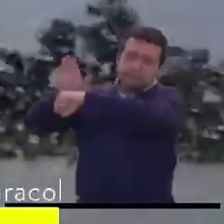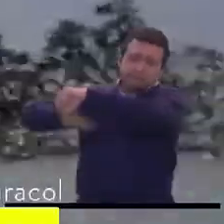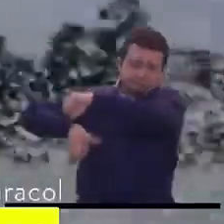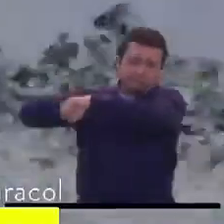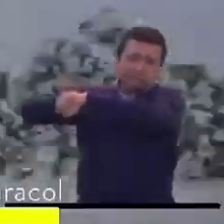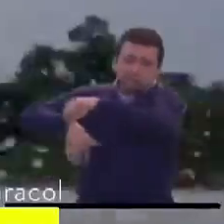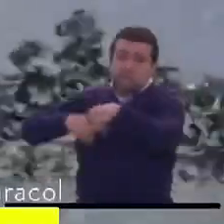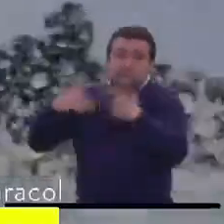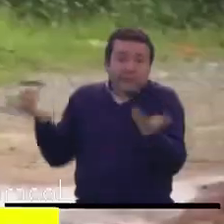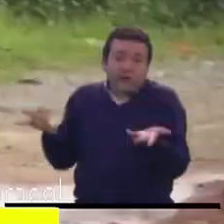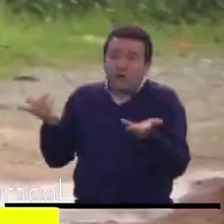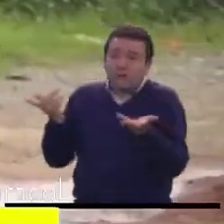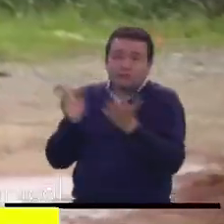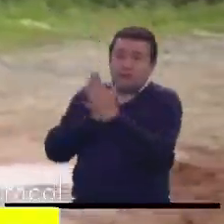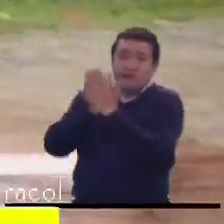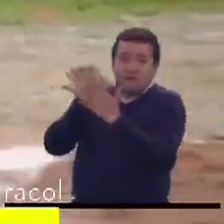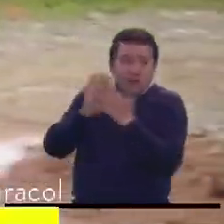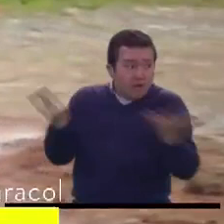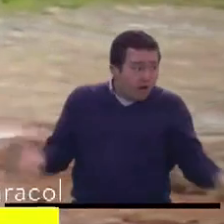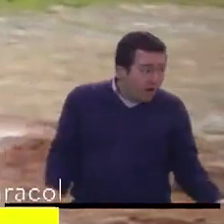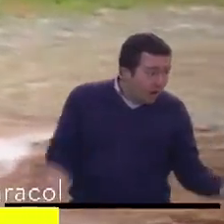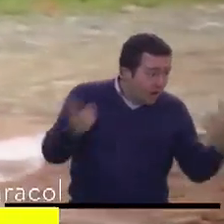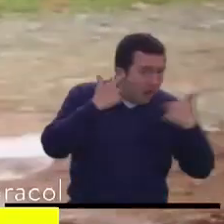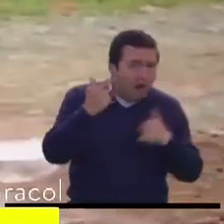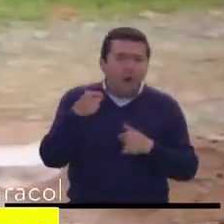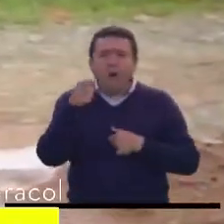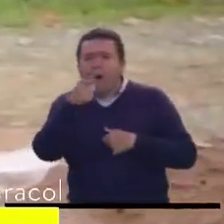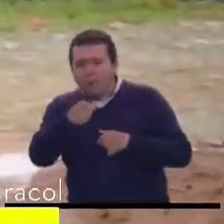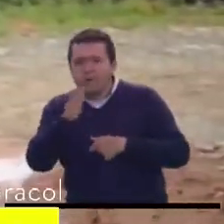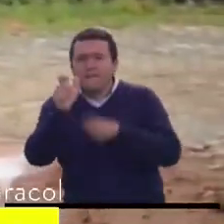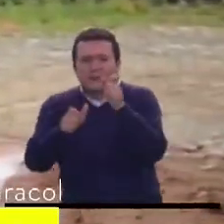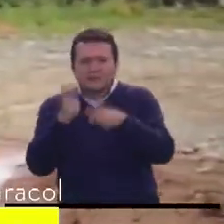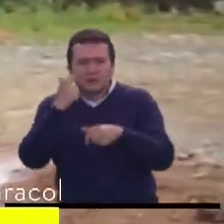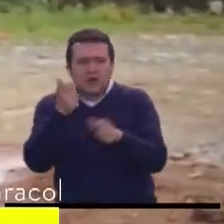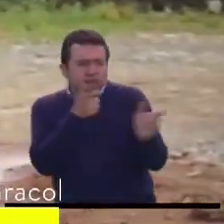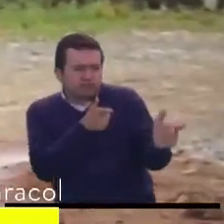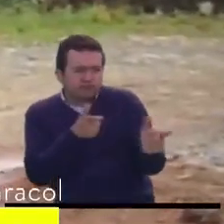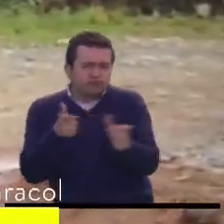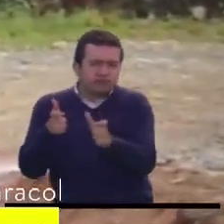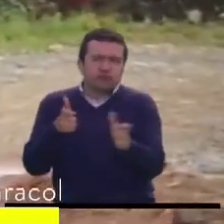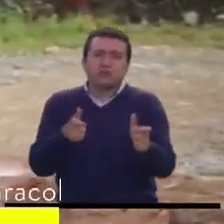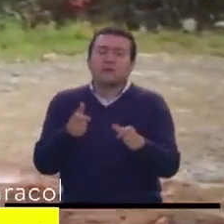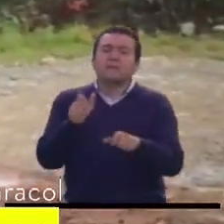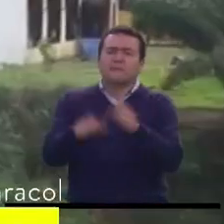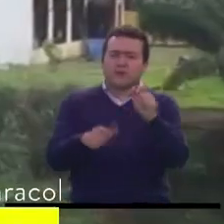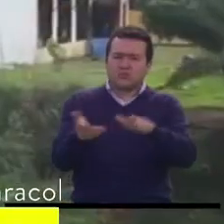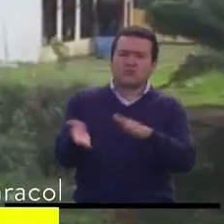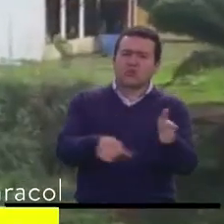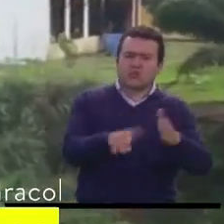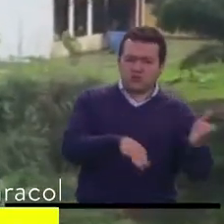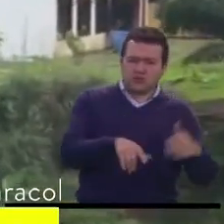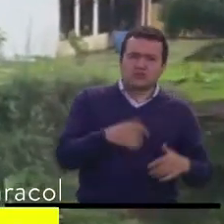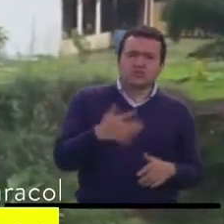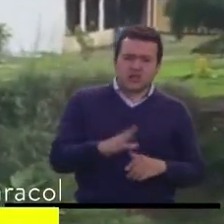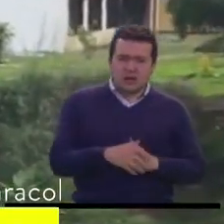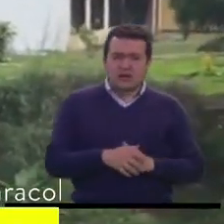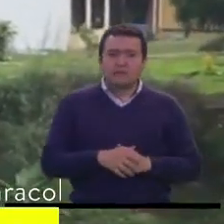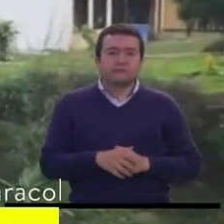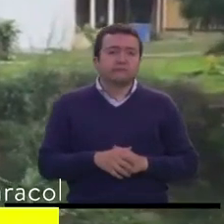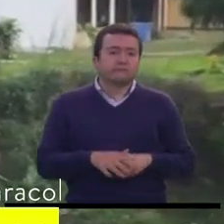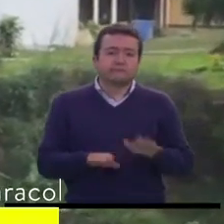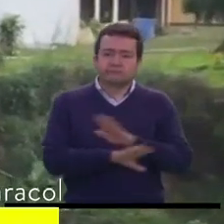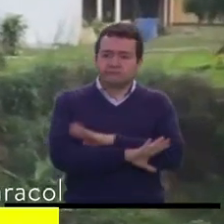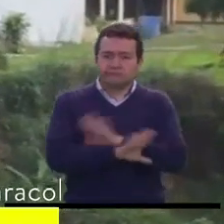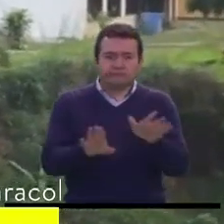que tenemos. Es que hay un desenlace de 11 víctimas que quedó sirviendo para nada